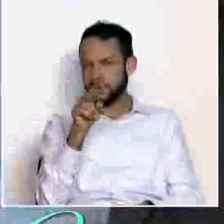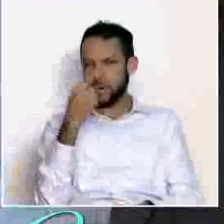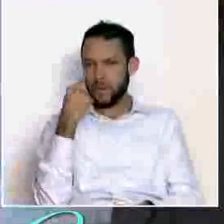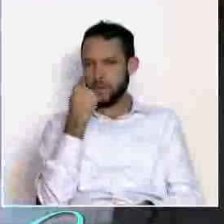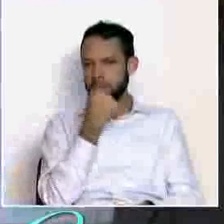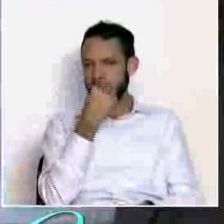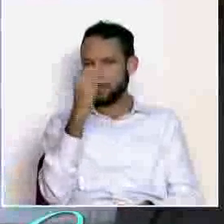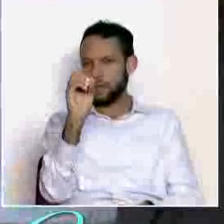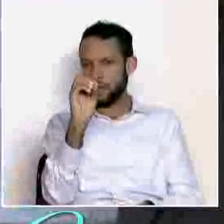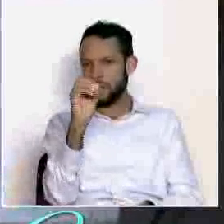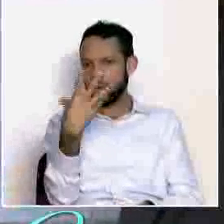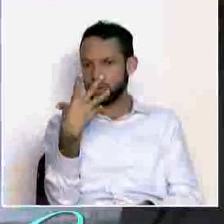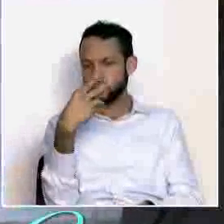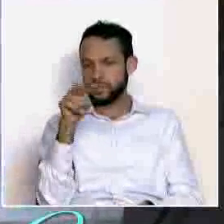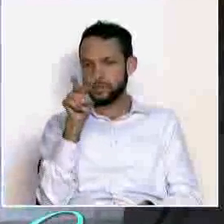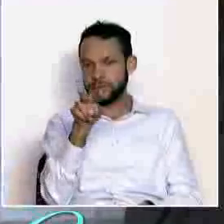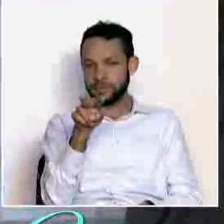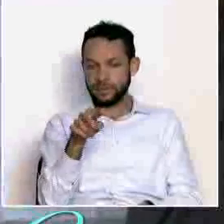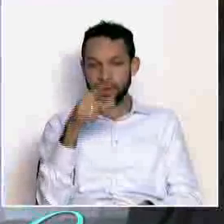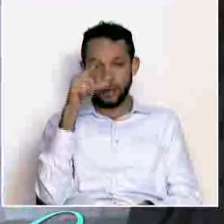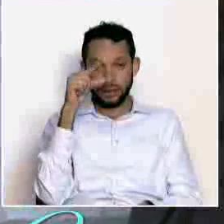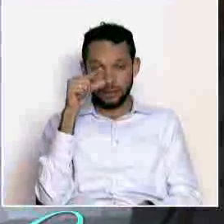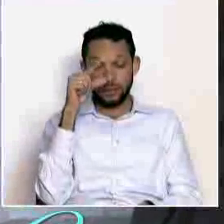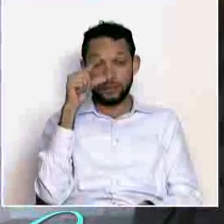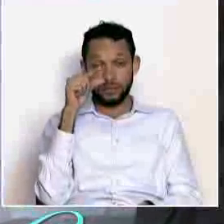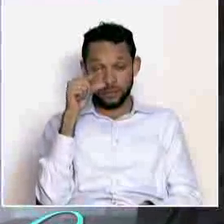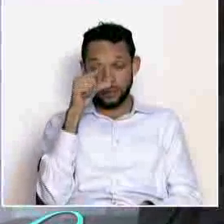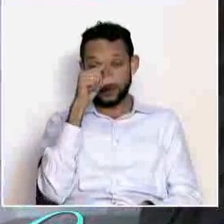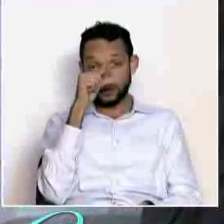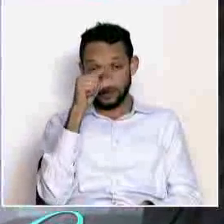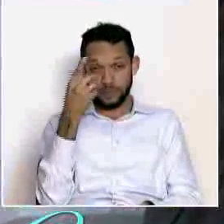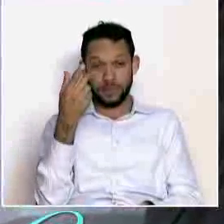En breve tus párpados comenzarán a pesar